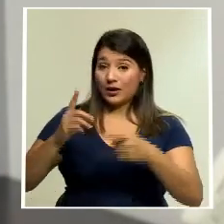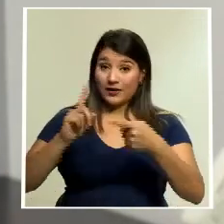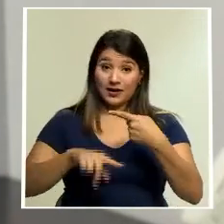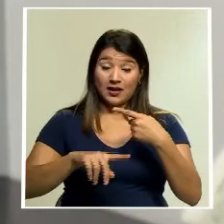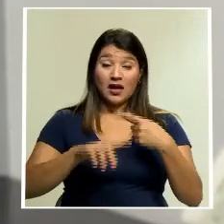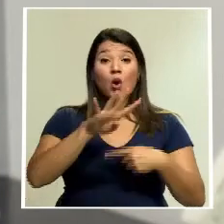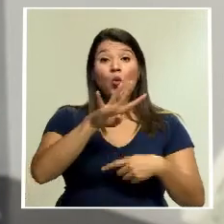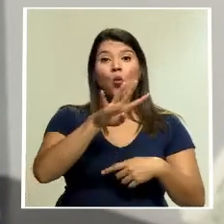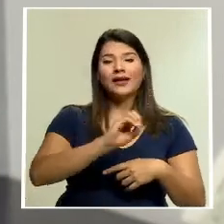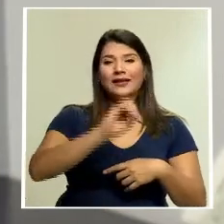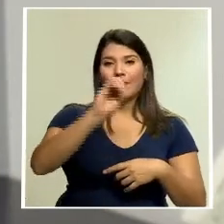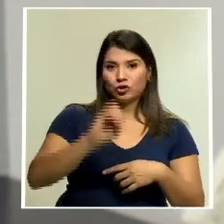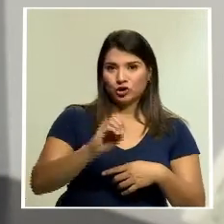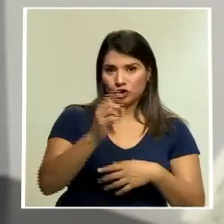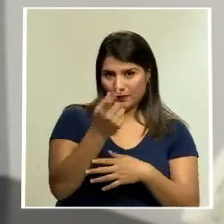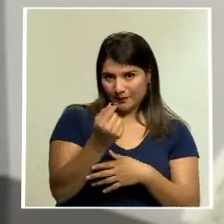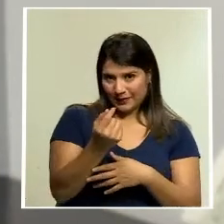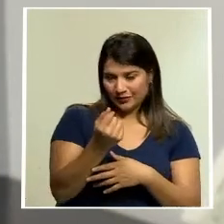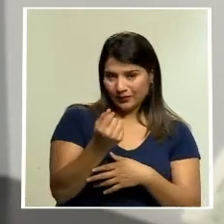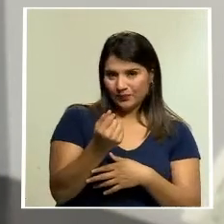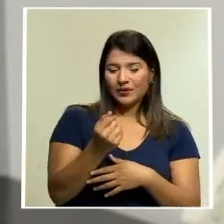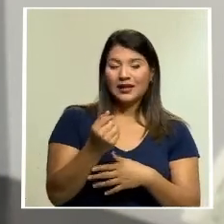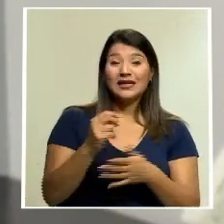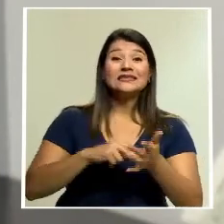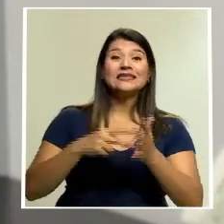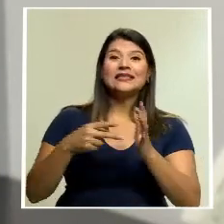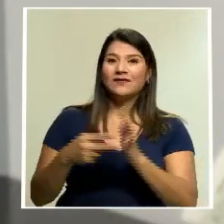combustible, es decir, lo que ya traemos o lo